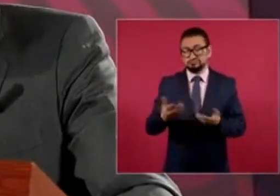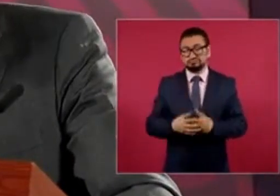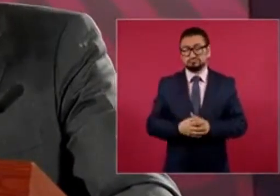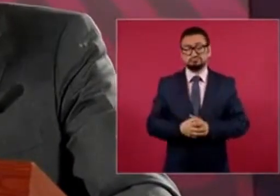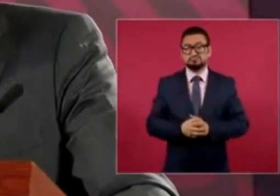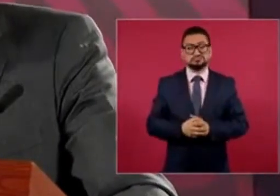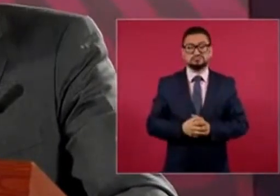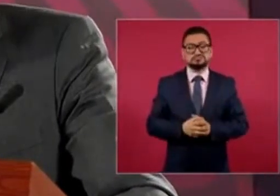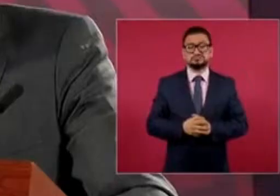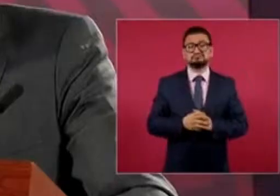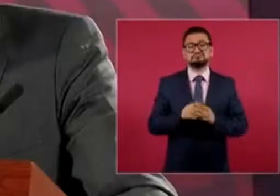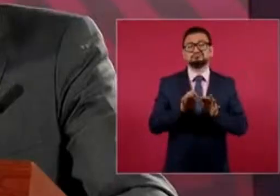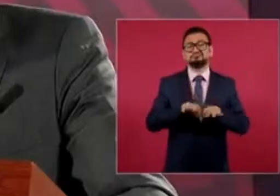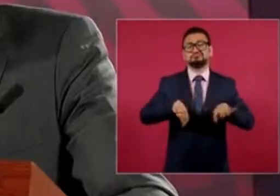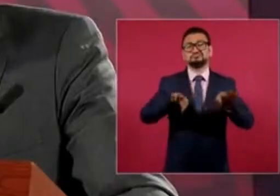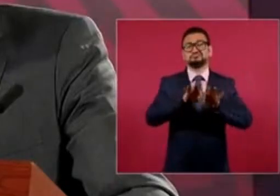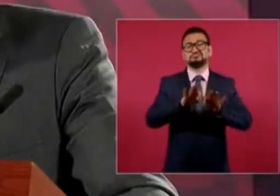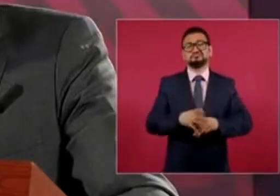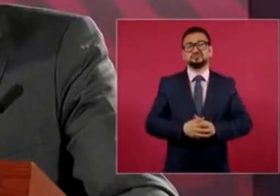no les importaba.